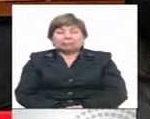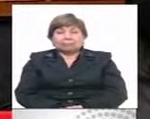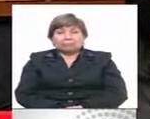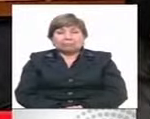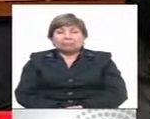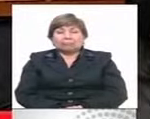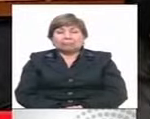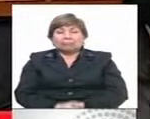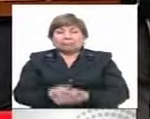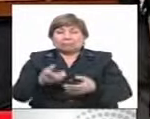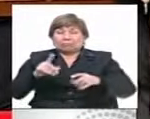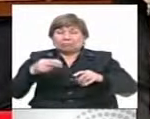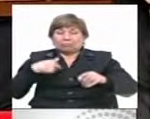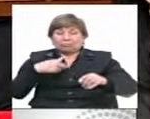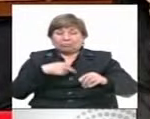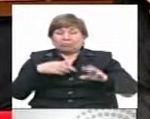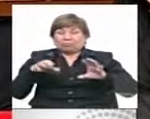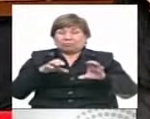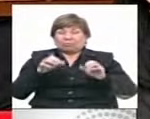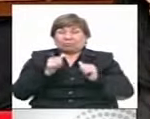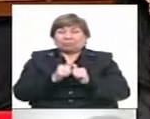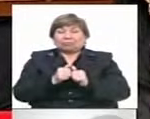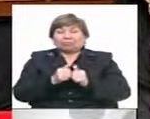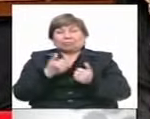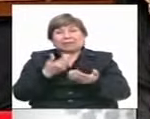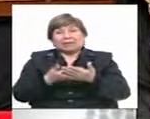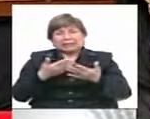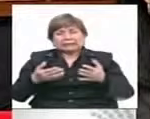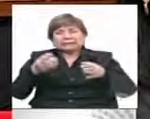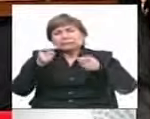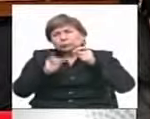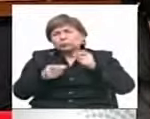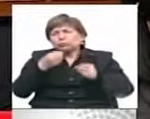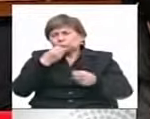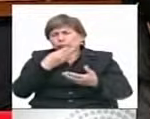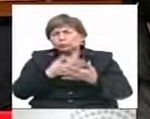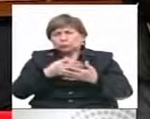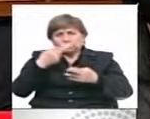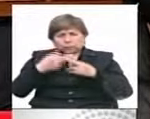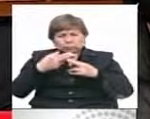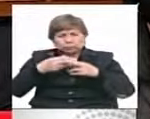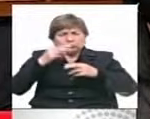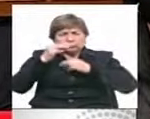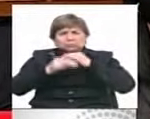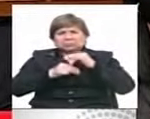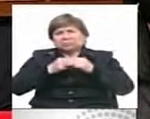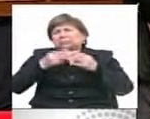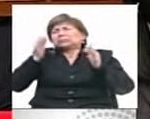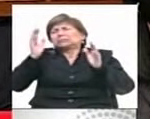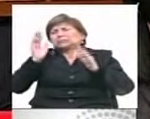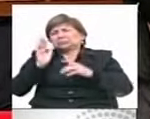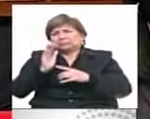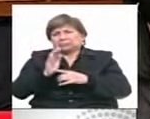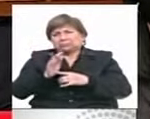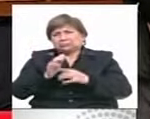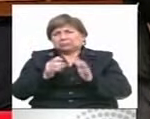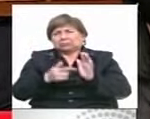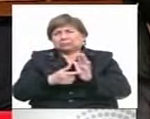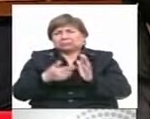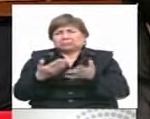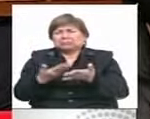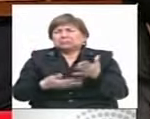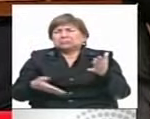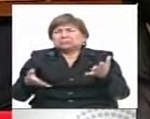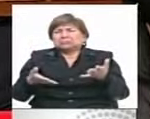Cuando de nuestra Cancillería hay pues figuras que son de renombre mundial, ¿qué pueden señalar estas figuras?